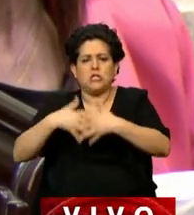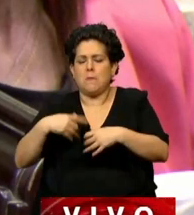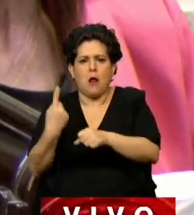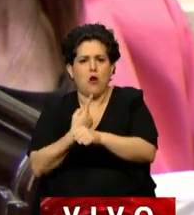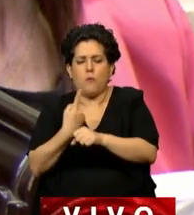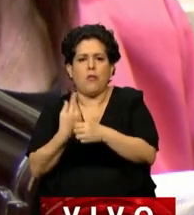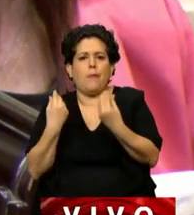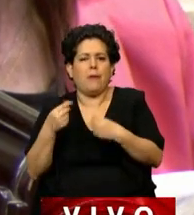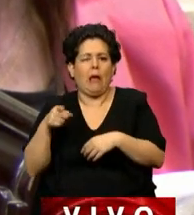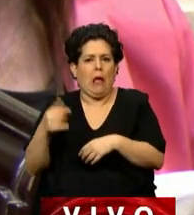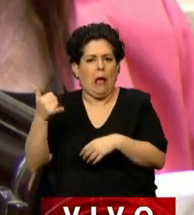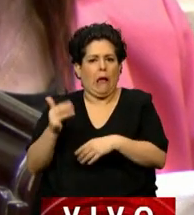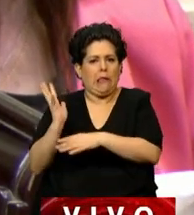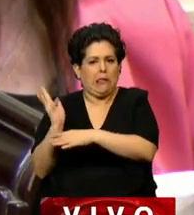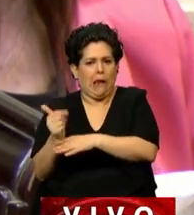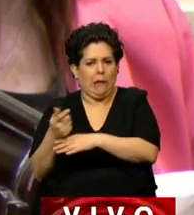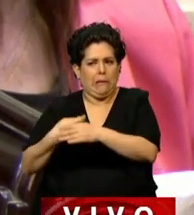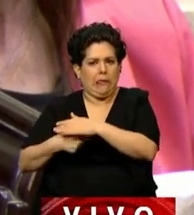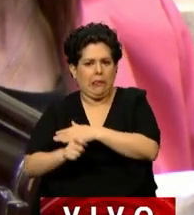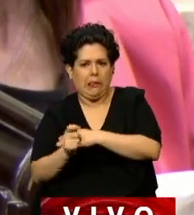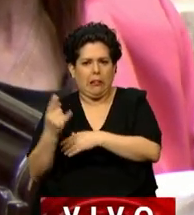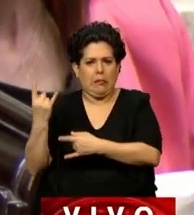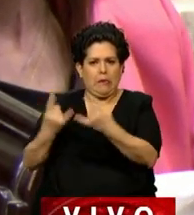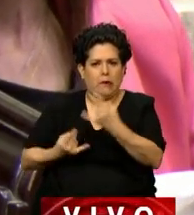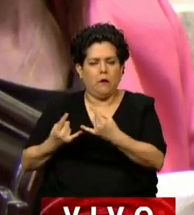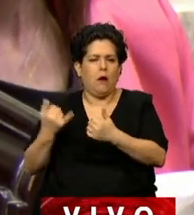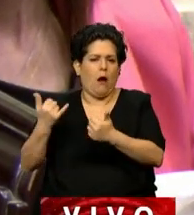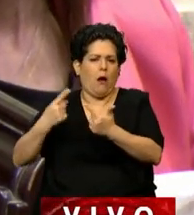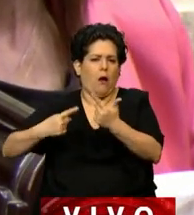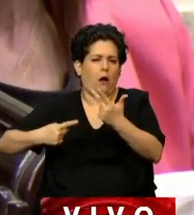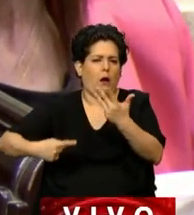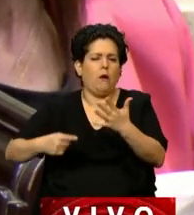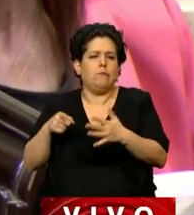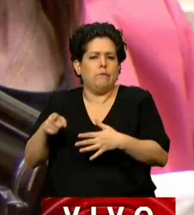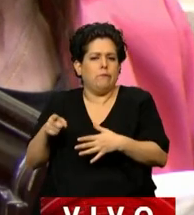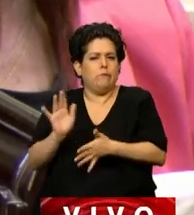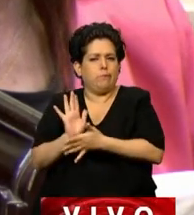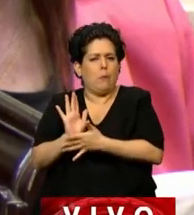eso consolida la trampa, aquello que quieren engañar. En definitiva, presidente, me parece que